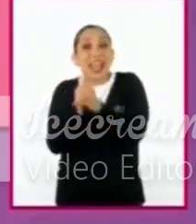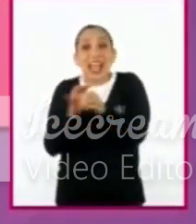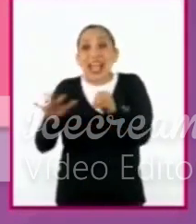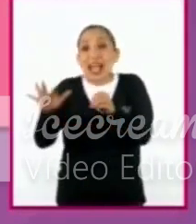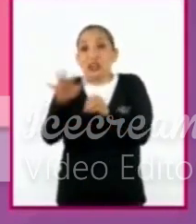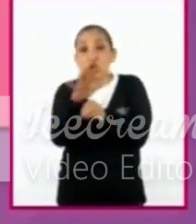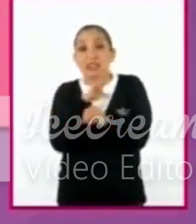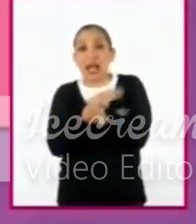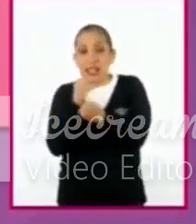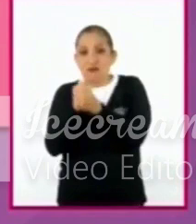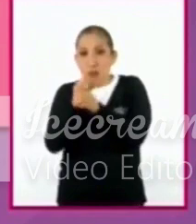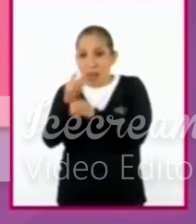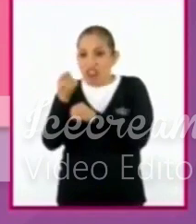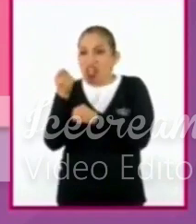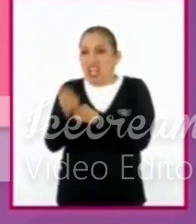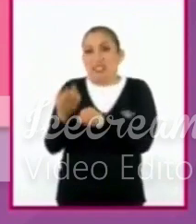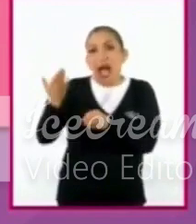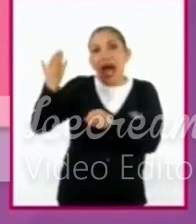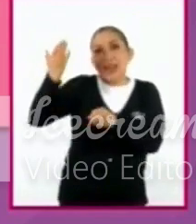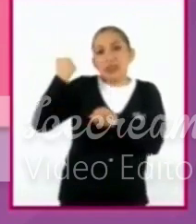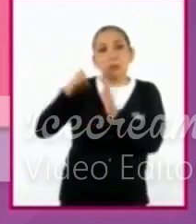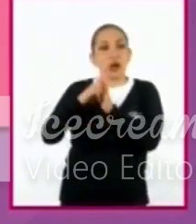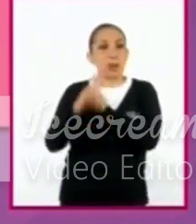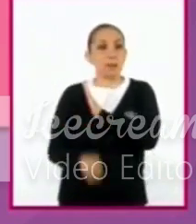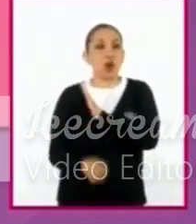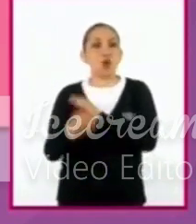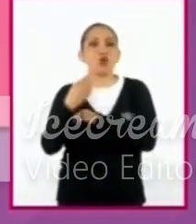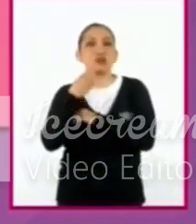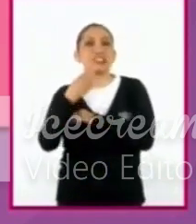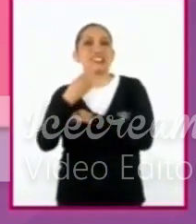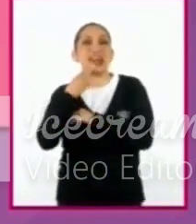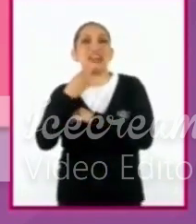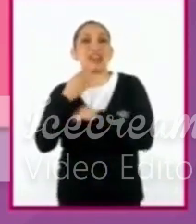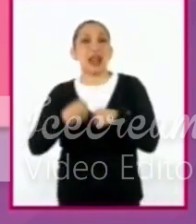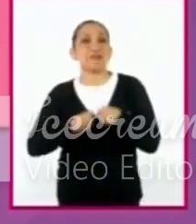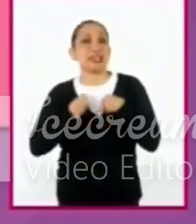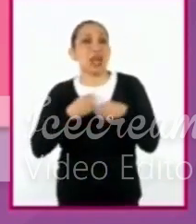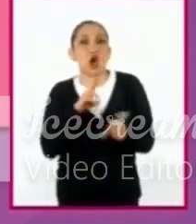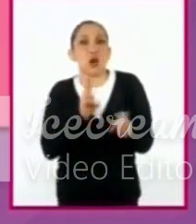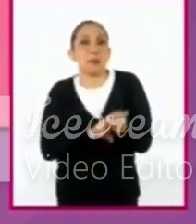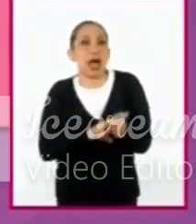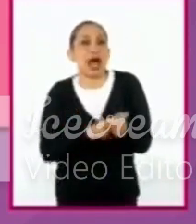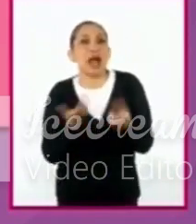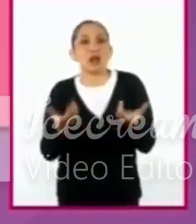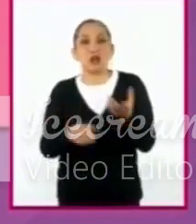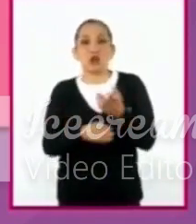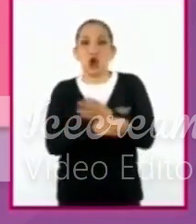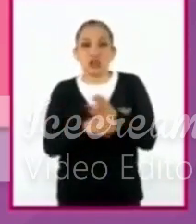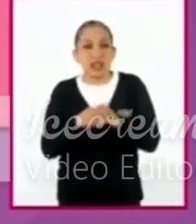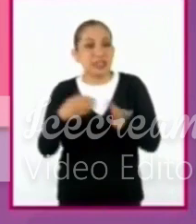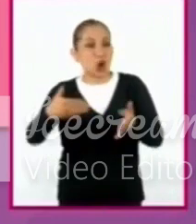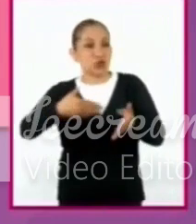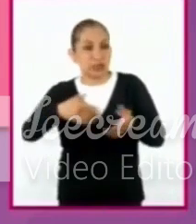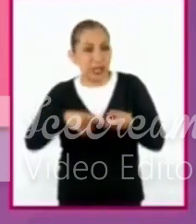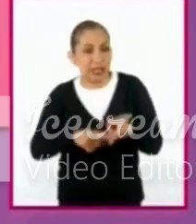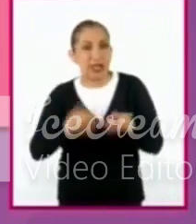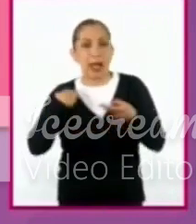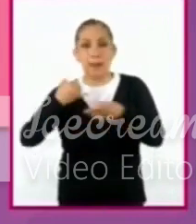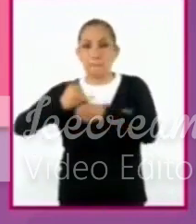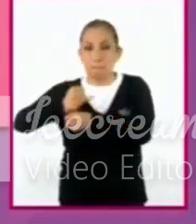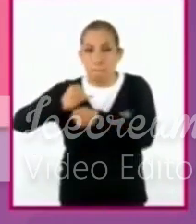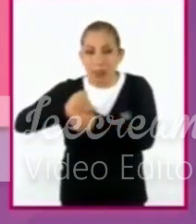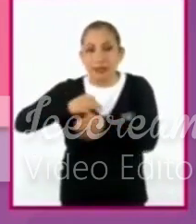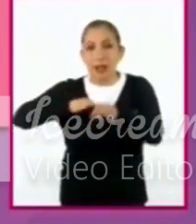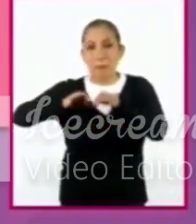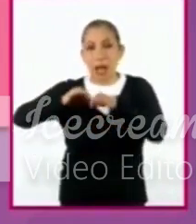proporcionan información del pasado, tales como los que se usaron en la vida cotidiana, utensilios de cocina, herramientas de